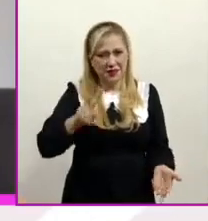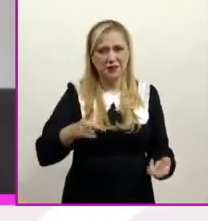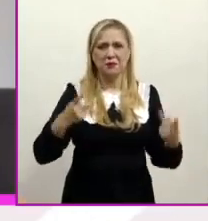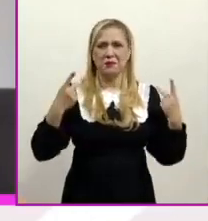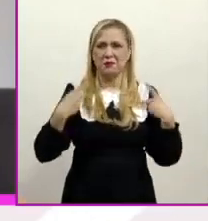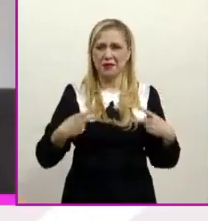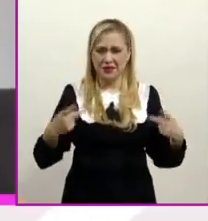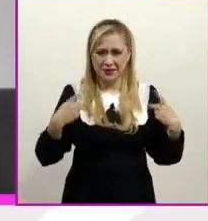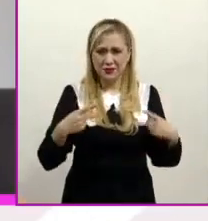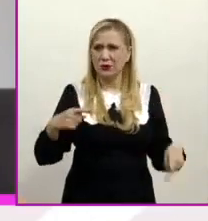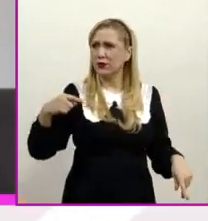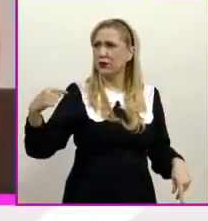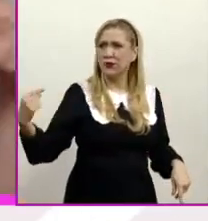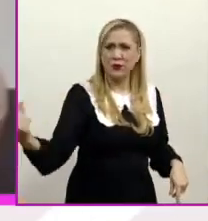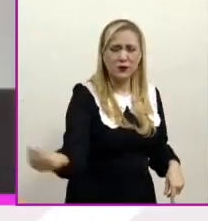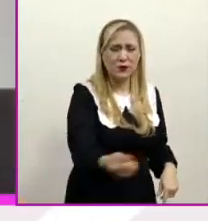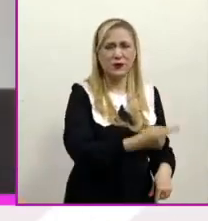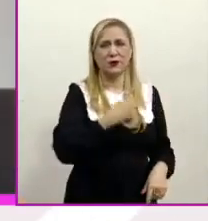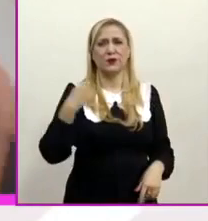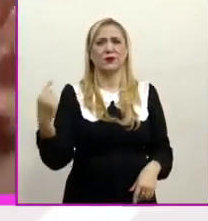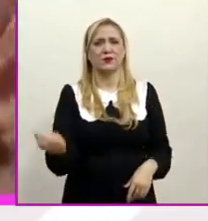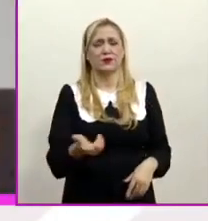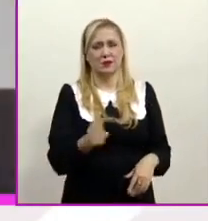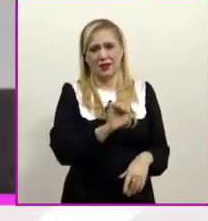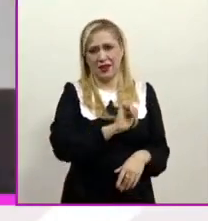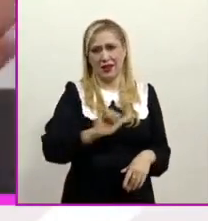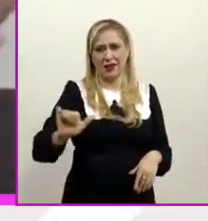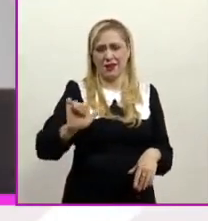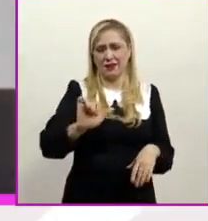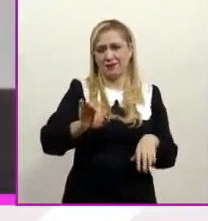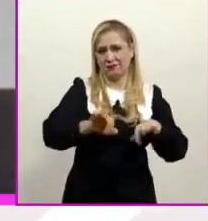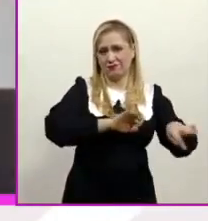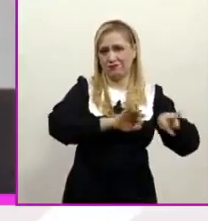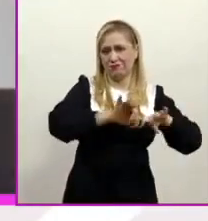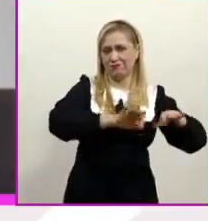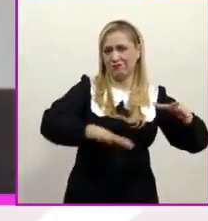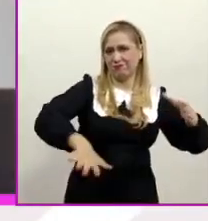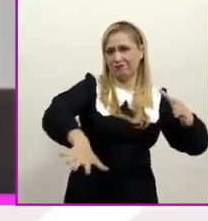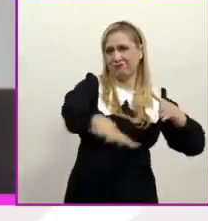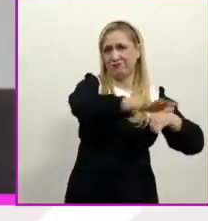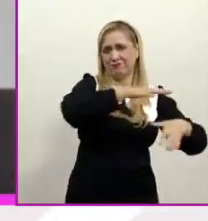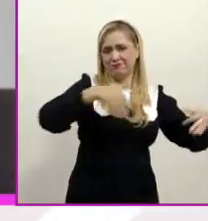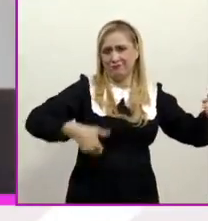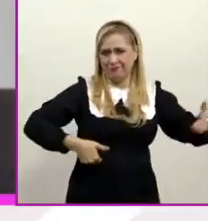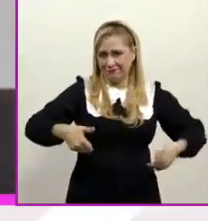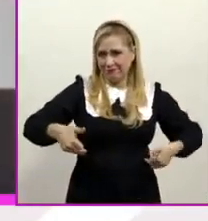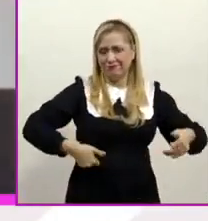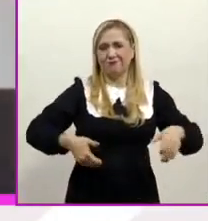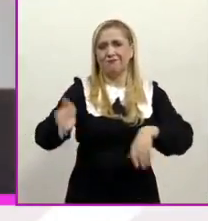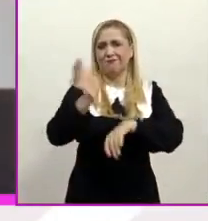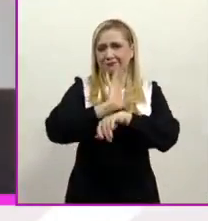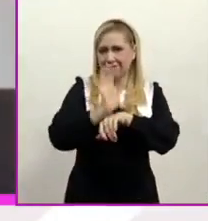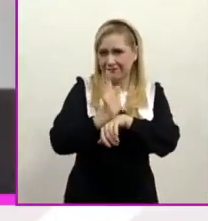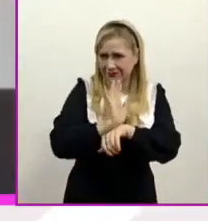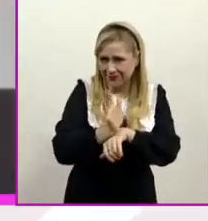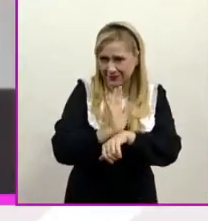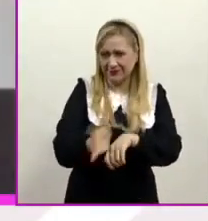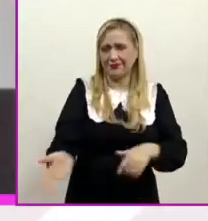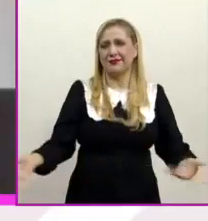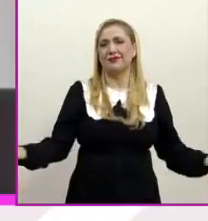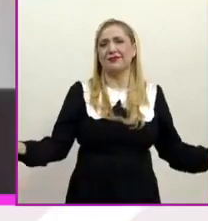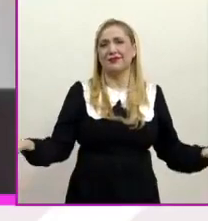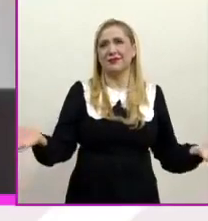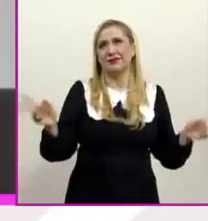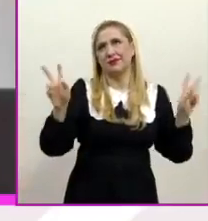progres y entendidas en la industria, bueno, por lo menos en la parte de la industria en la que estamos nosotros, ¿no? La industria del teatro, la industria de